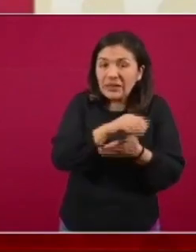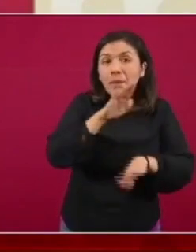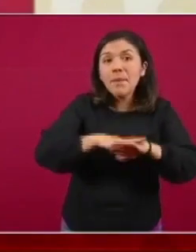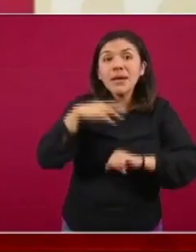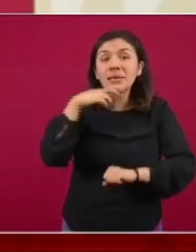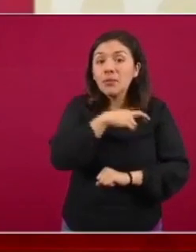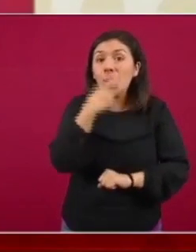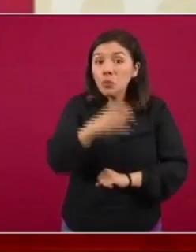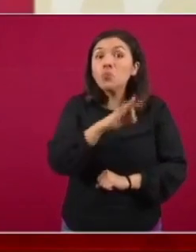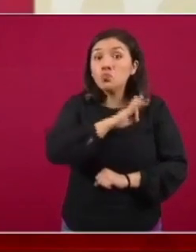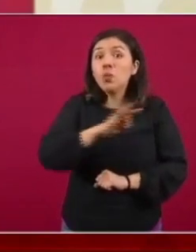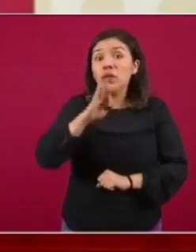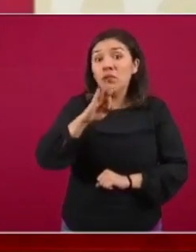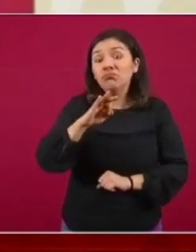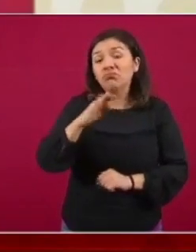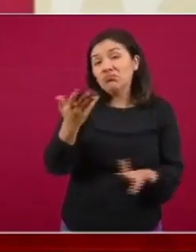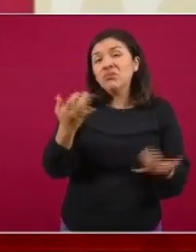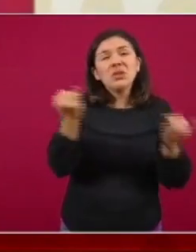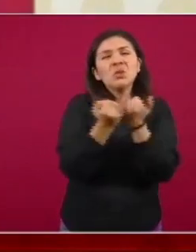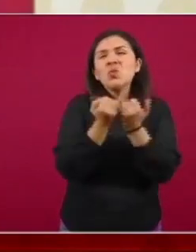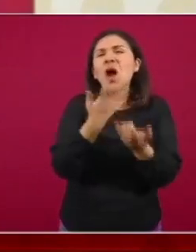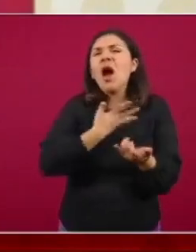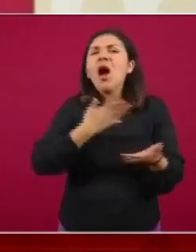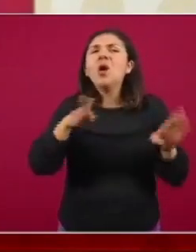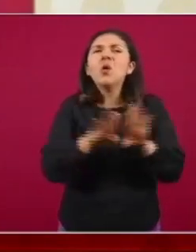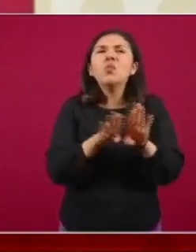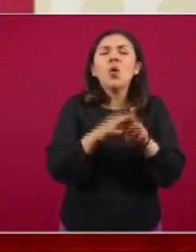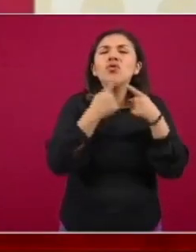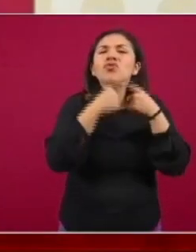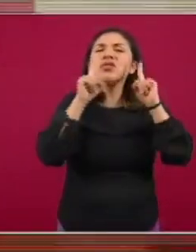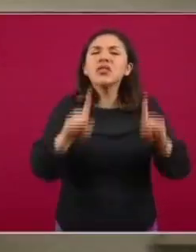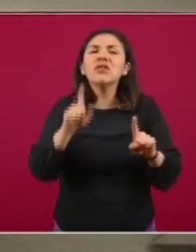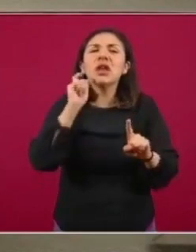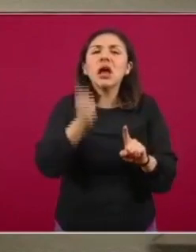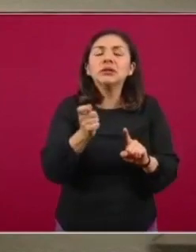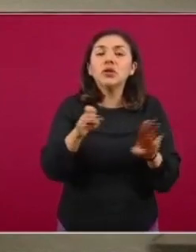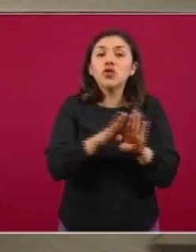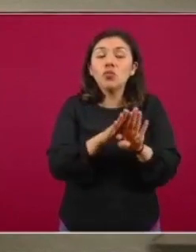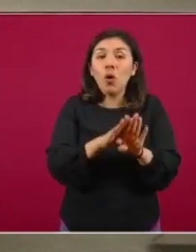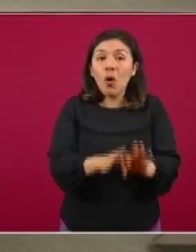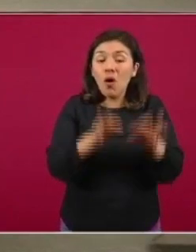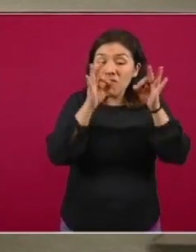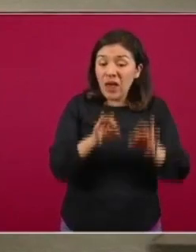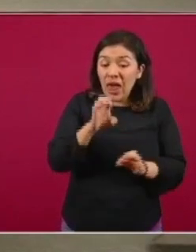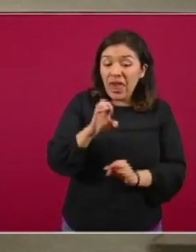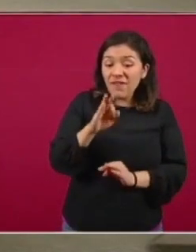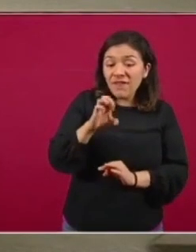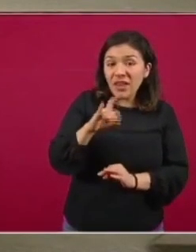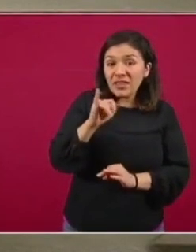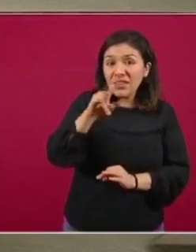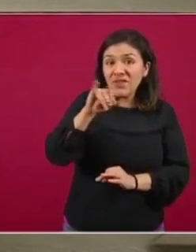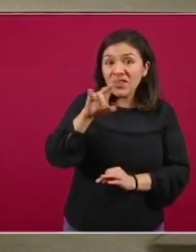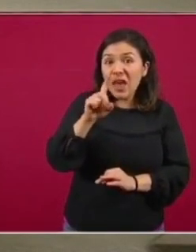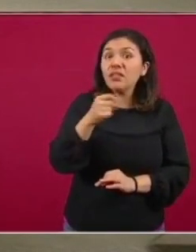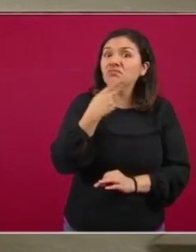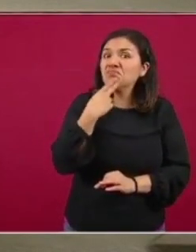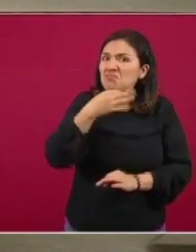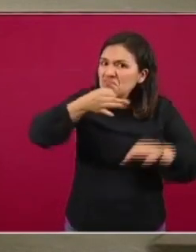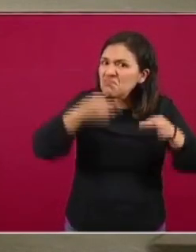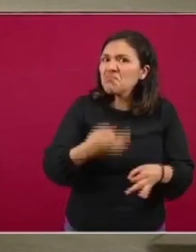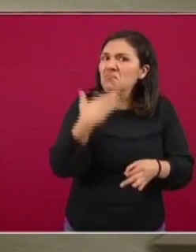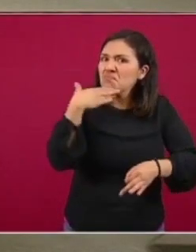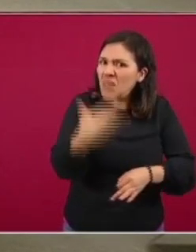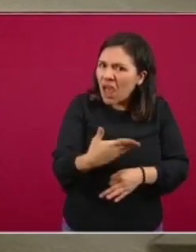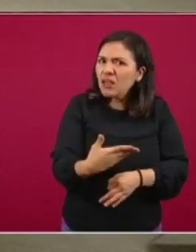puede ser tan efectiva. Por eso también esta diferencia entre la efectividad de vacunas, que puede ser tan